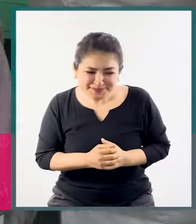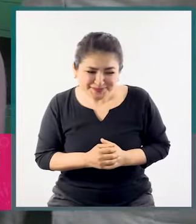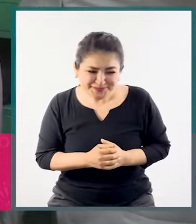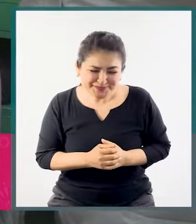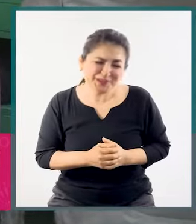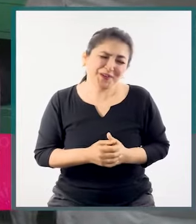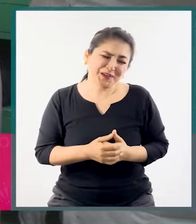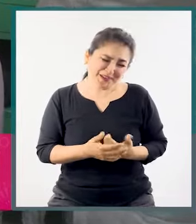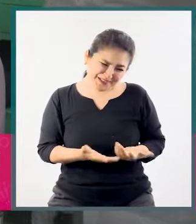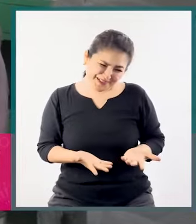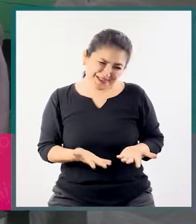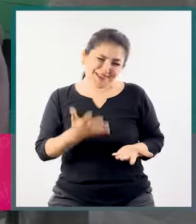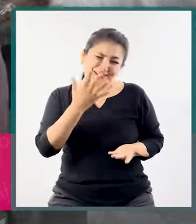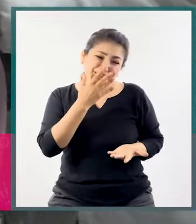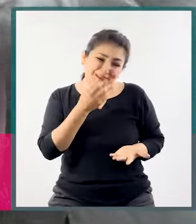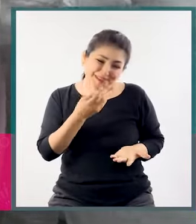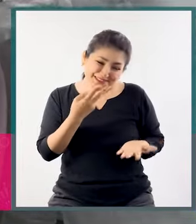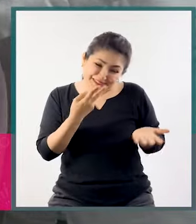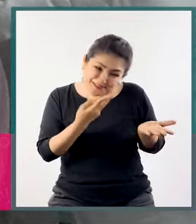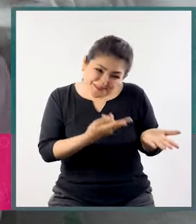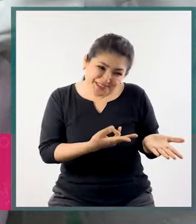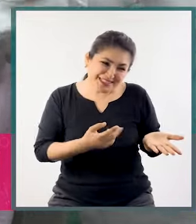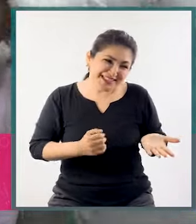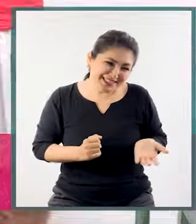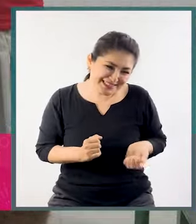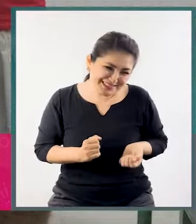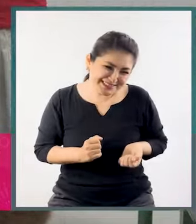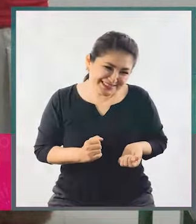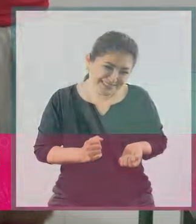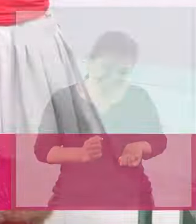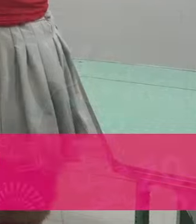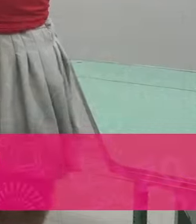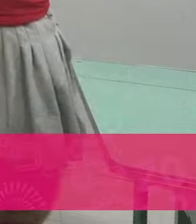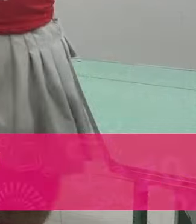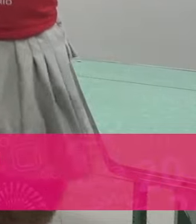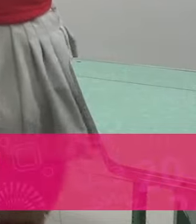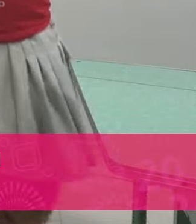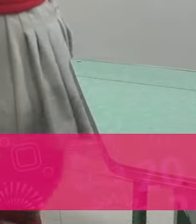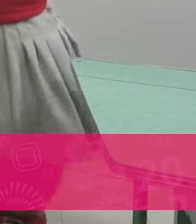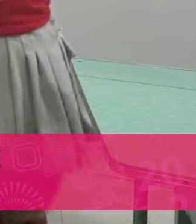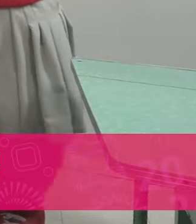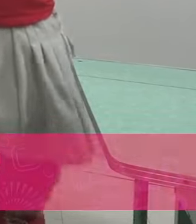ver. ¡Ay, mina!